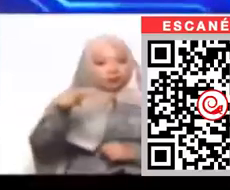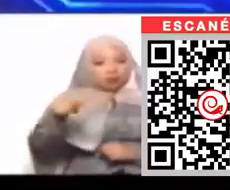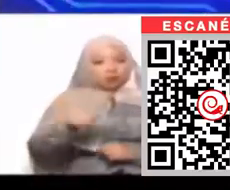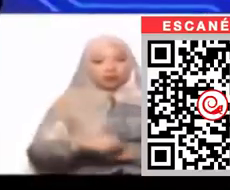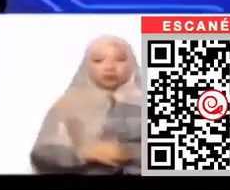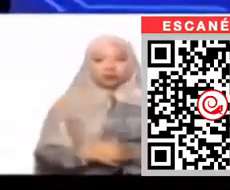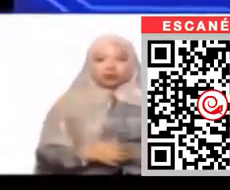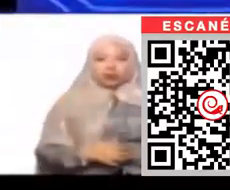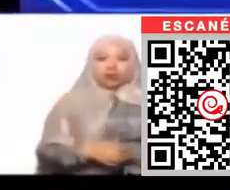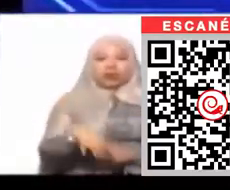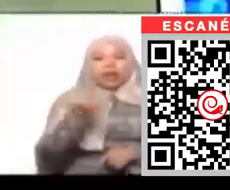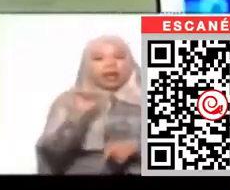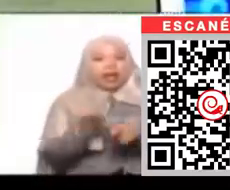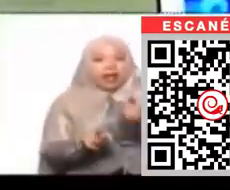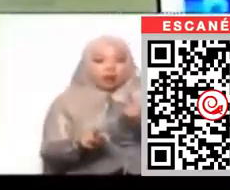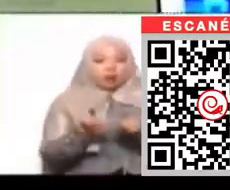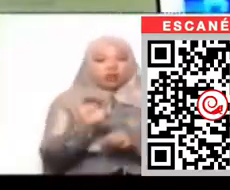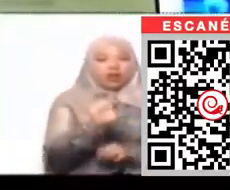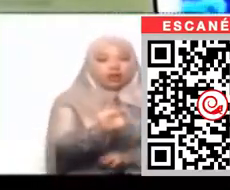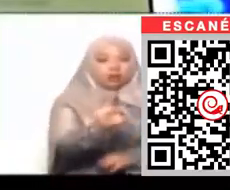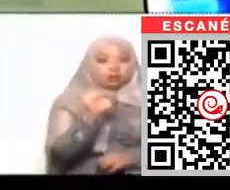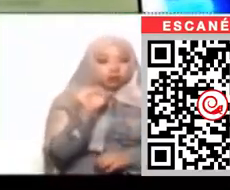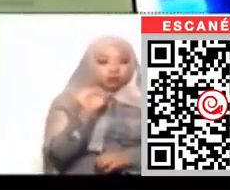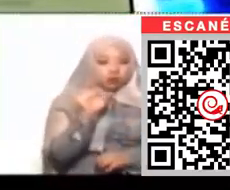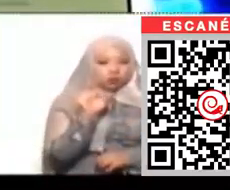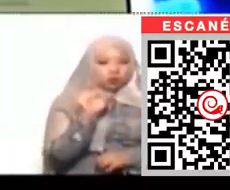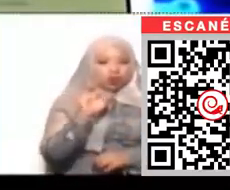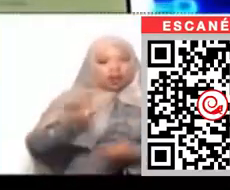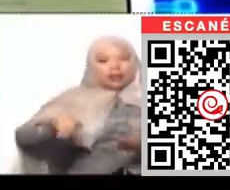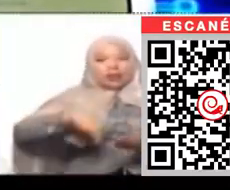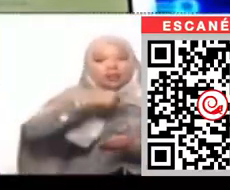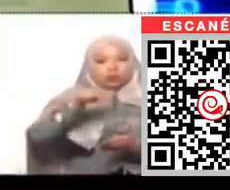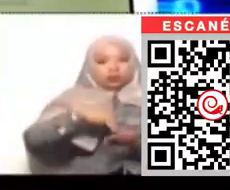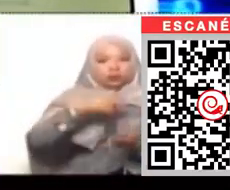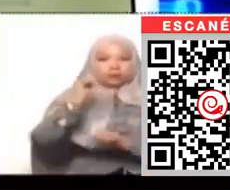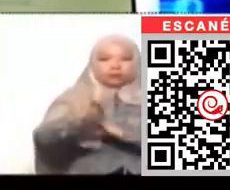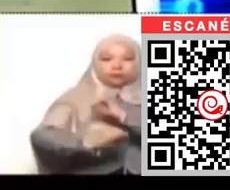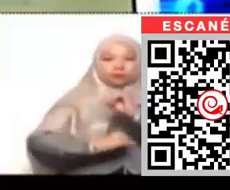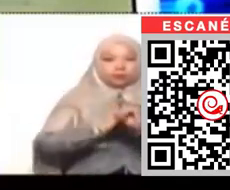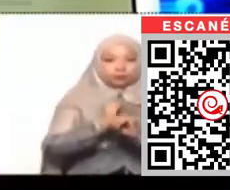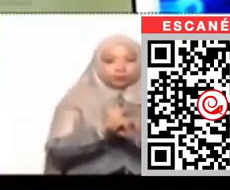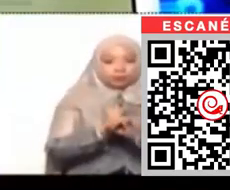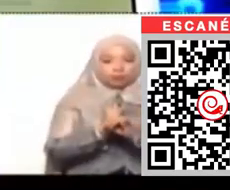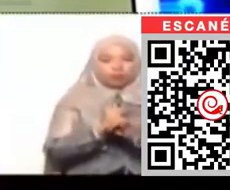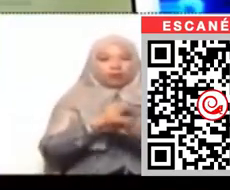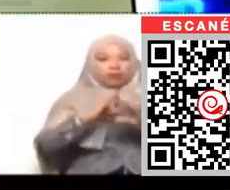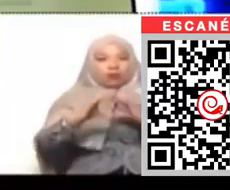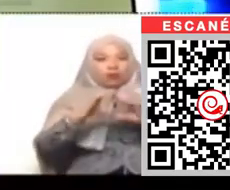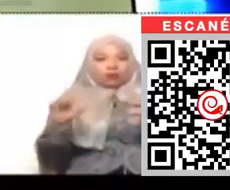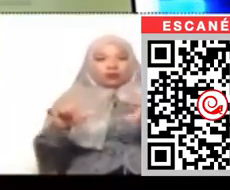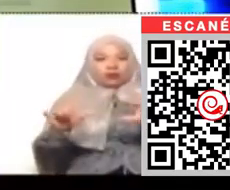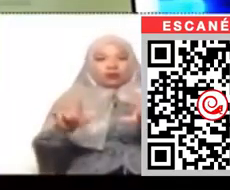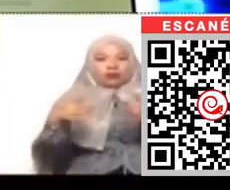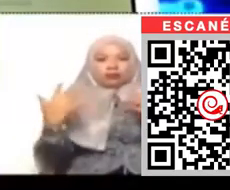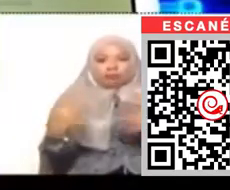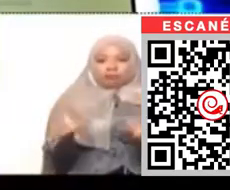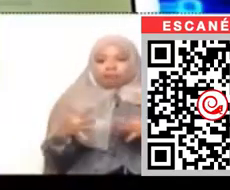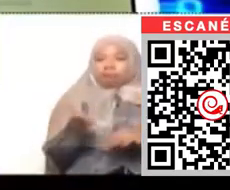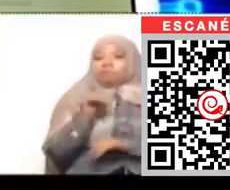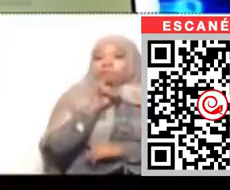escogido algunas, como siempre, noticias nacionales e internacionales, y tengo que decirle que comunicacionalmente estos días han sido